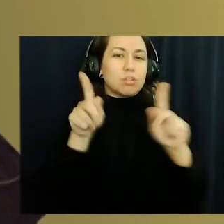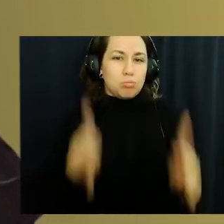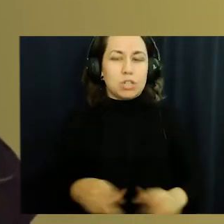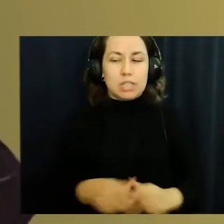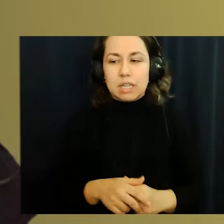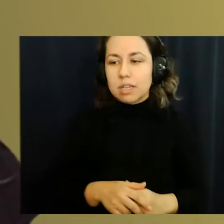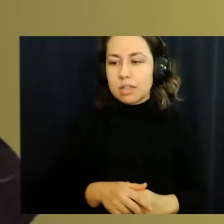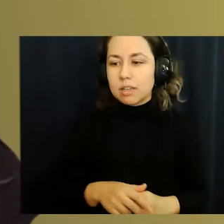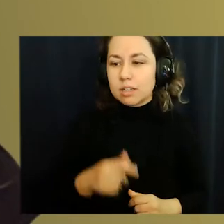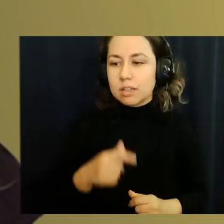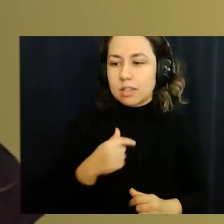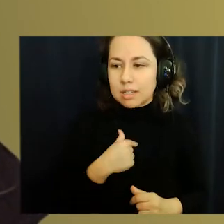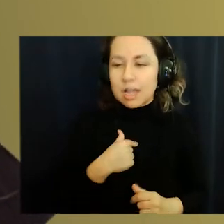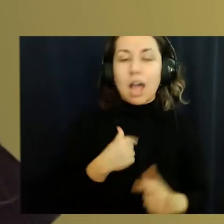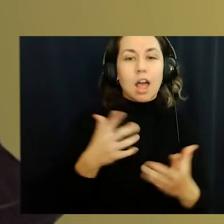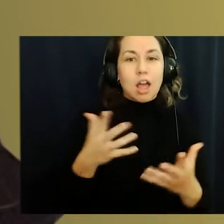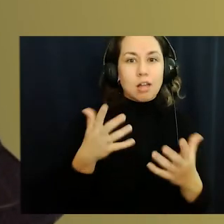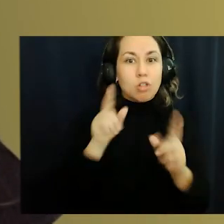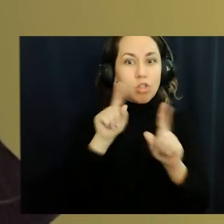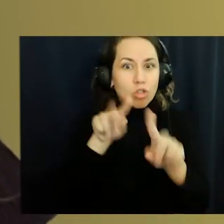nuevas y crecer como persona.